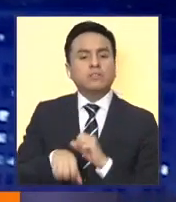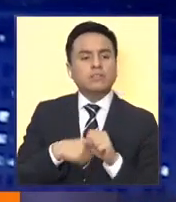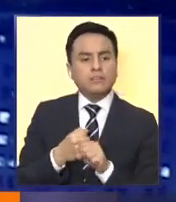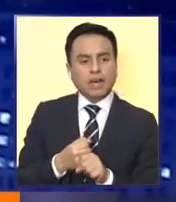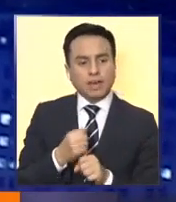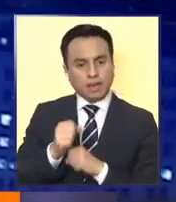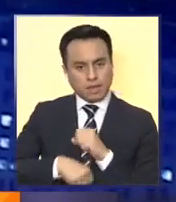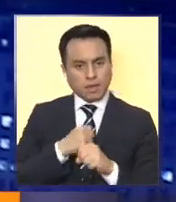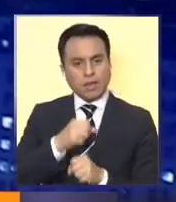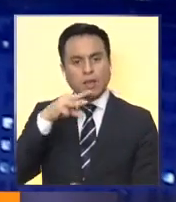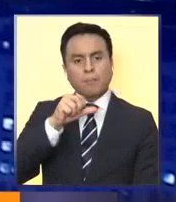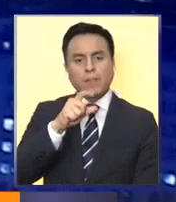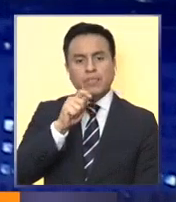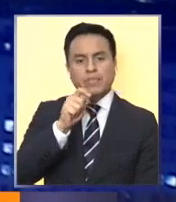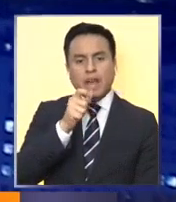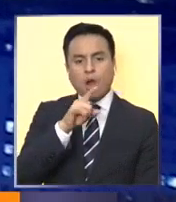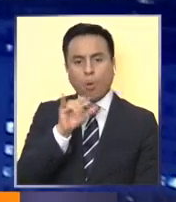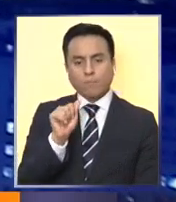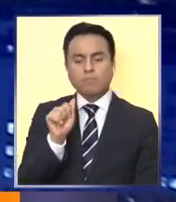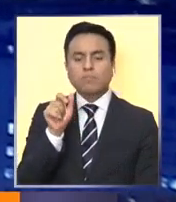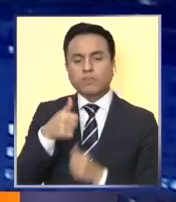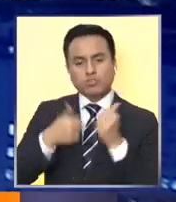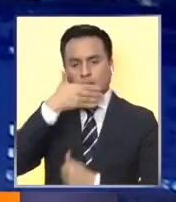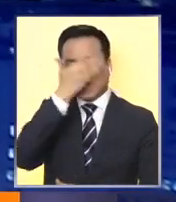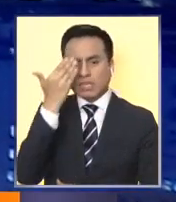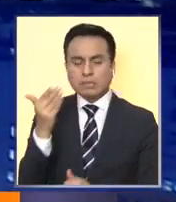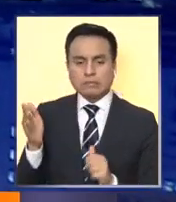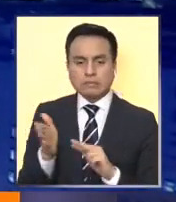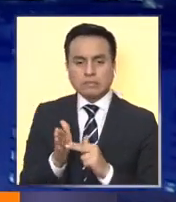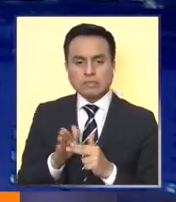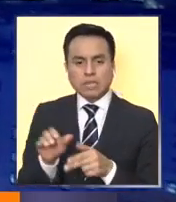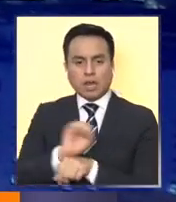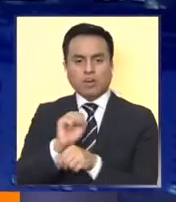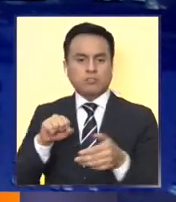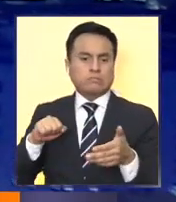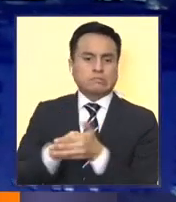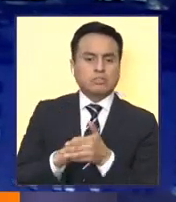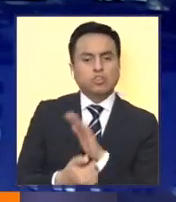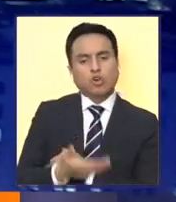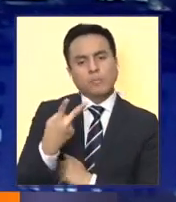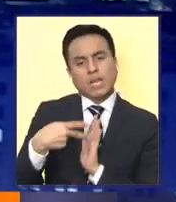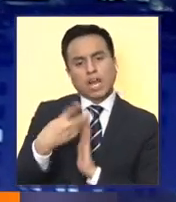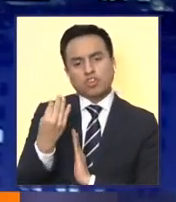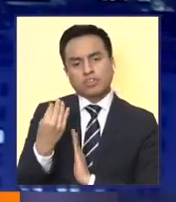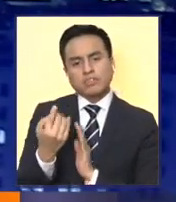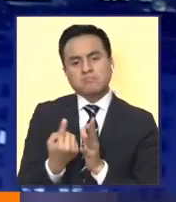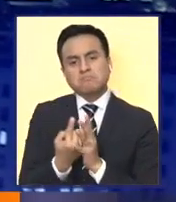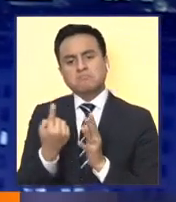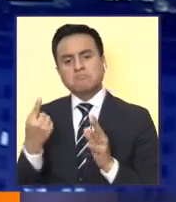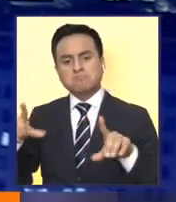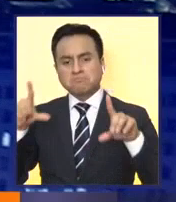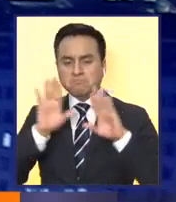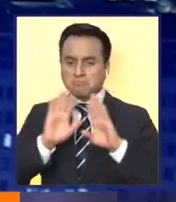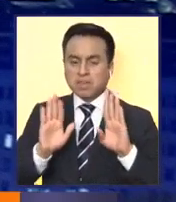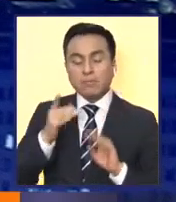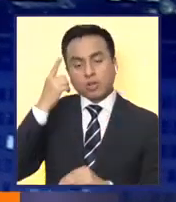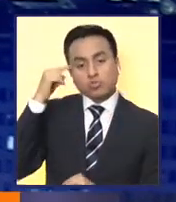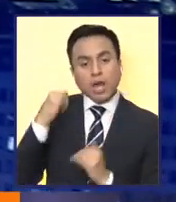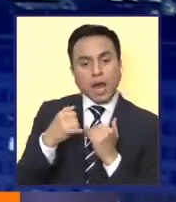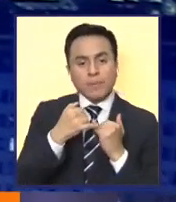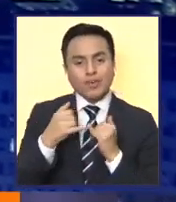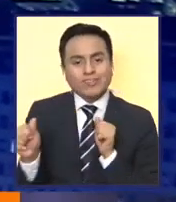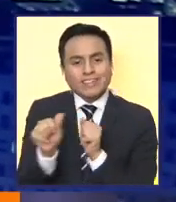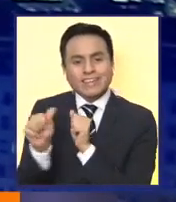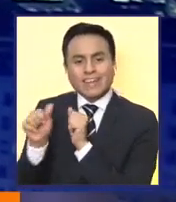en Mantagua. El profesional había sufrido un accidente de tránsito en 2014 que lo alejó de los medios. Pese a eso, sus amigos y